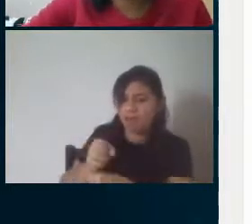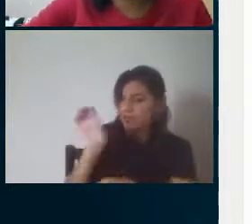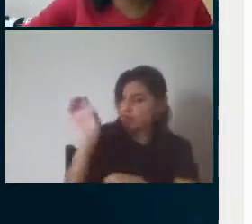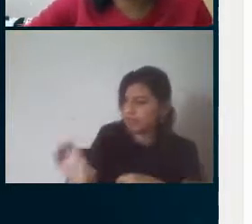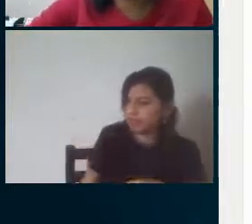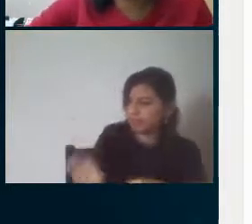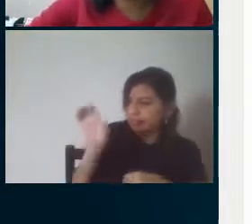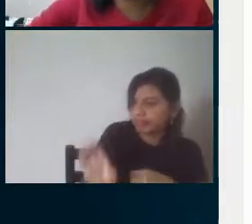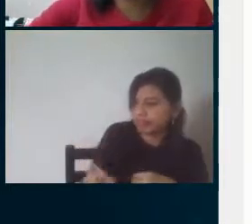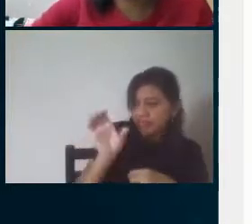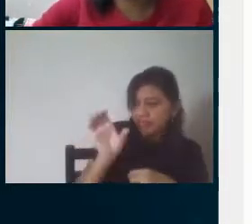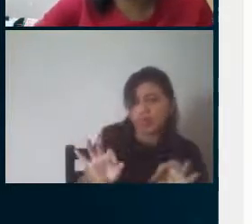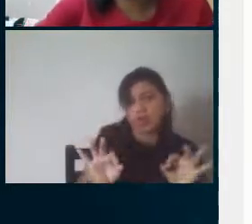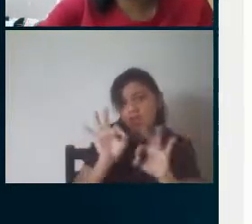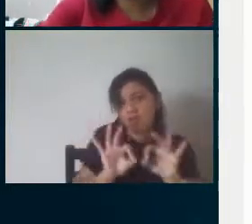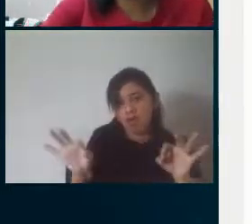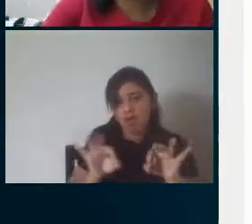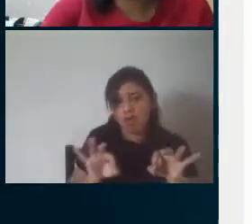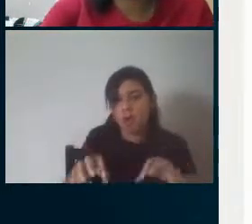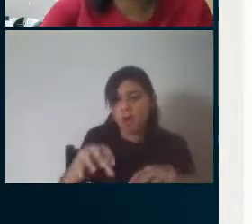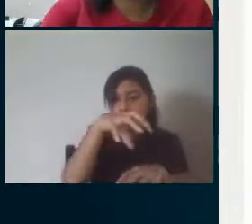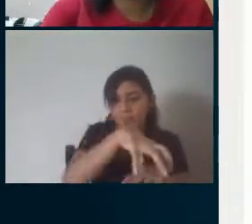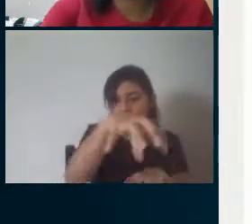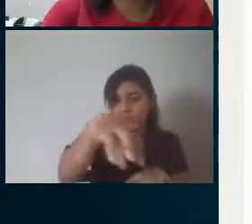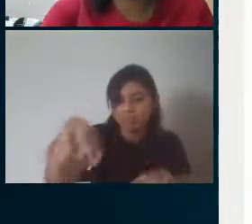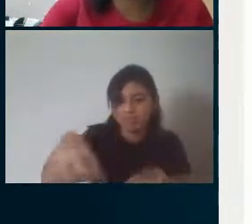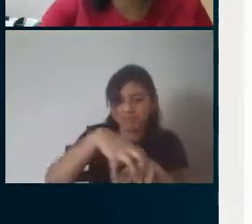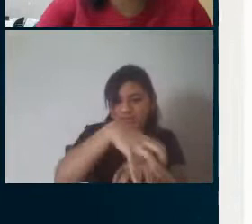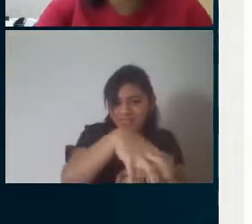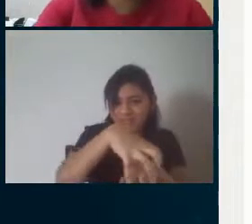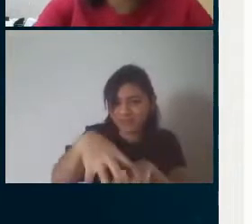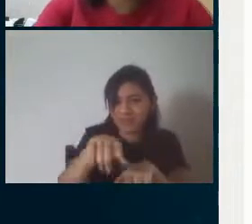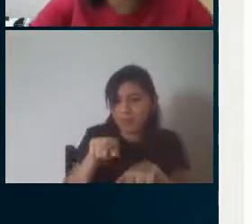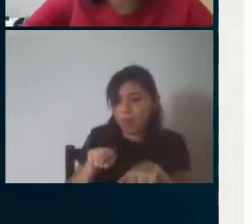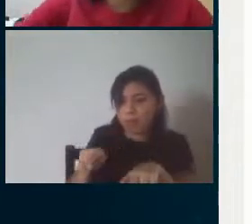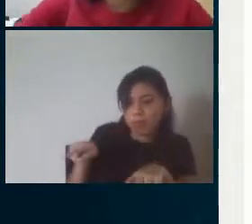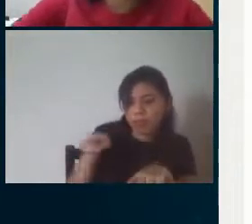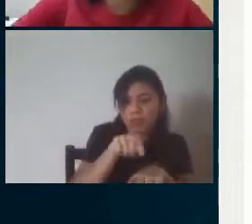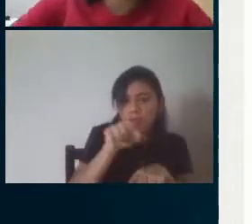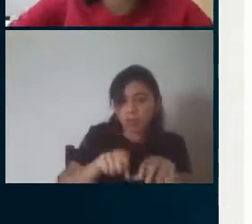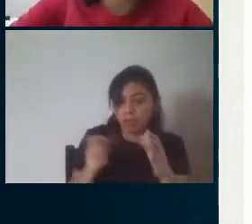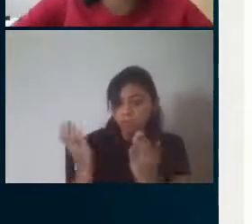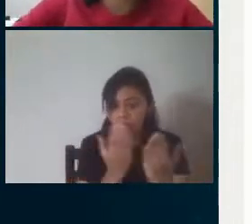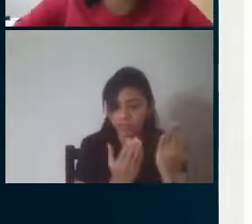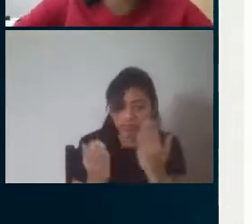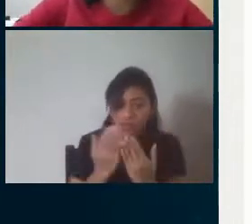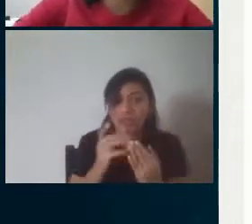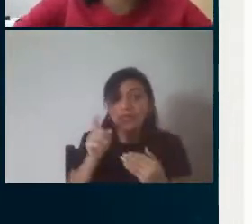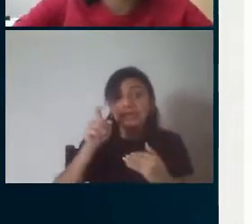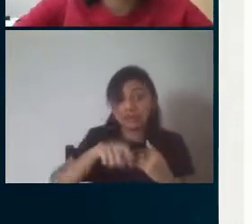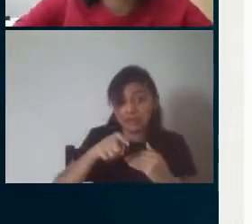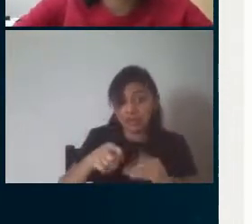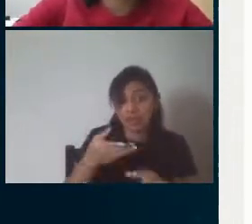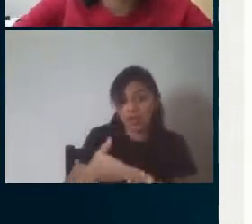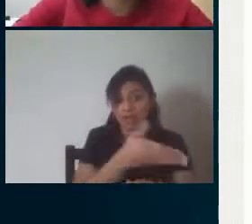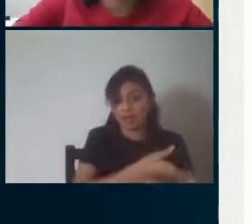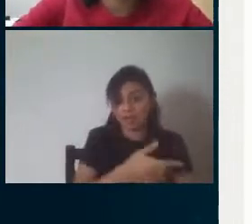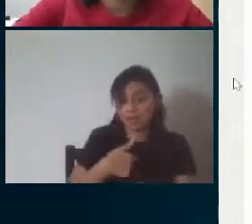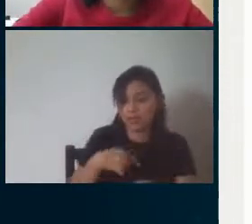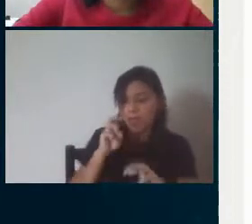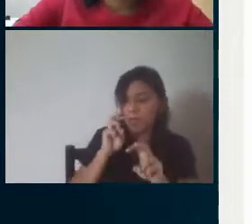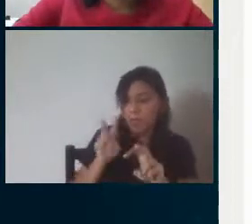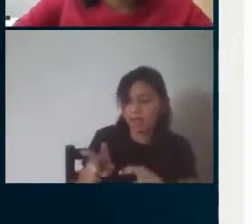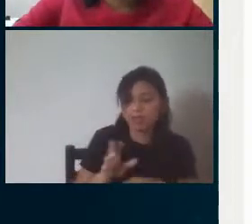identificar posibles segmentos de clientes a los que se le debe hacer una revisión minuciosa en sitio, ya que han sobrepasado los indicadores de